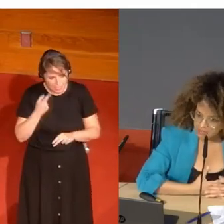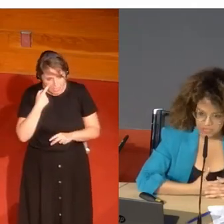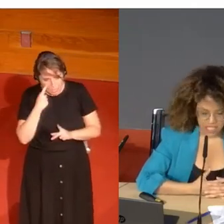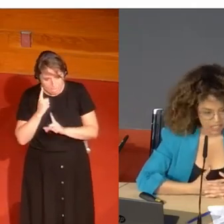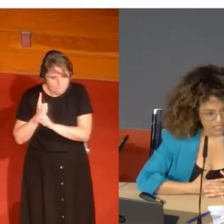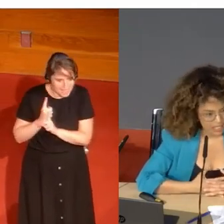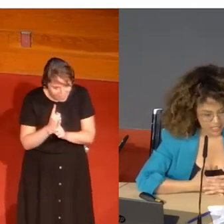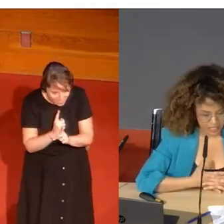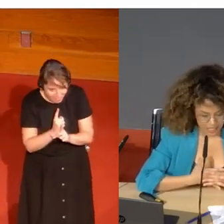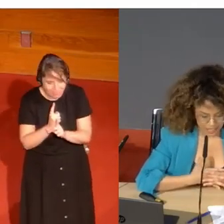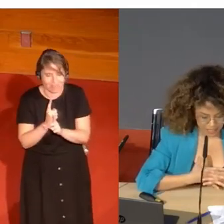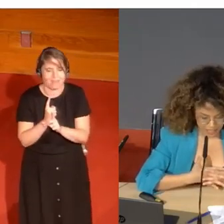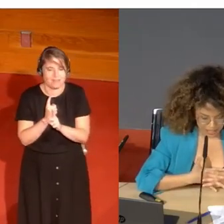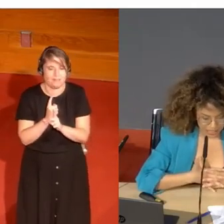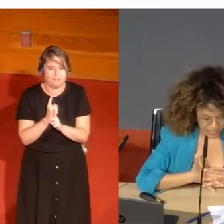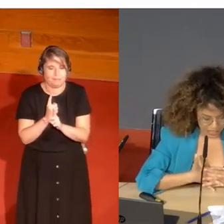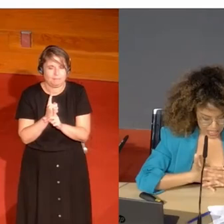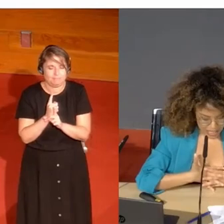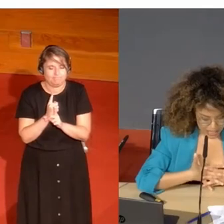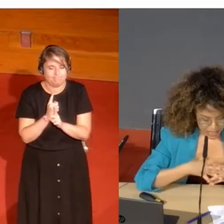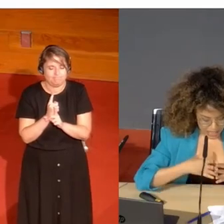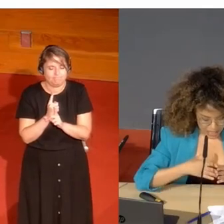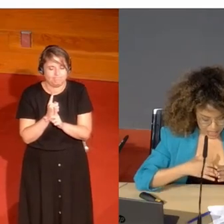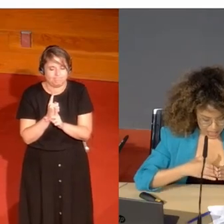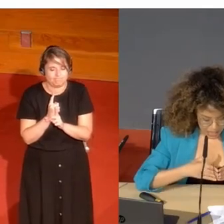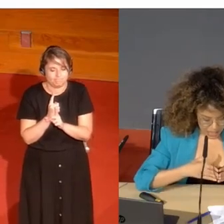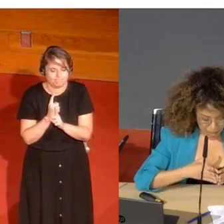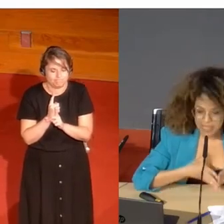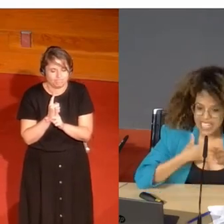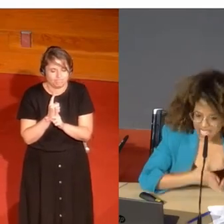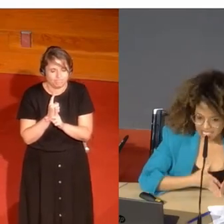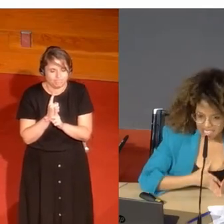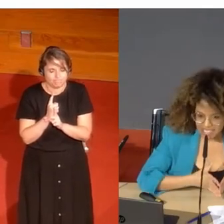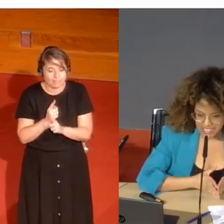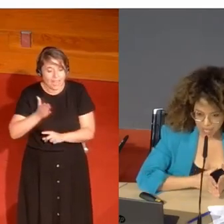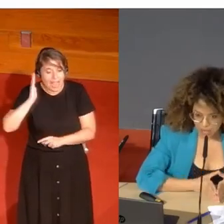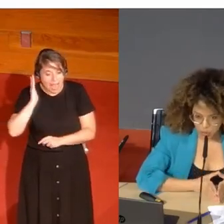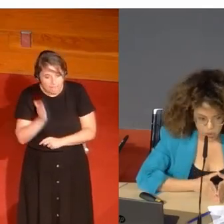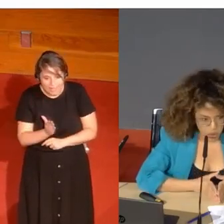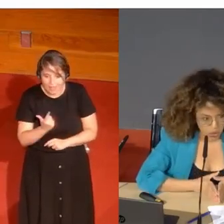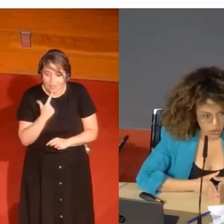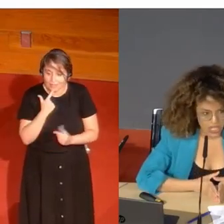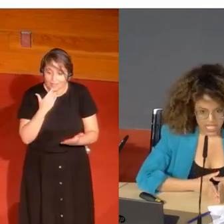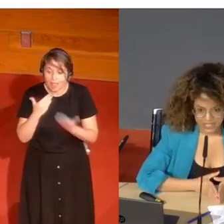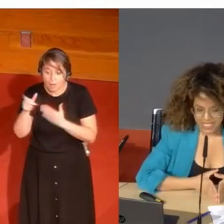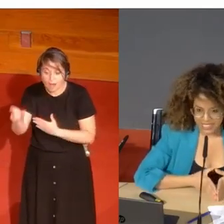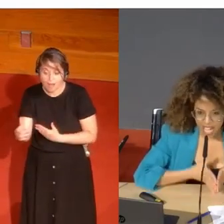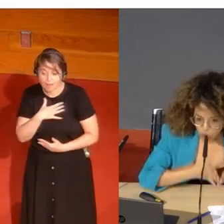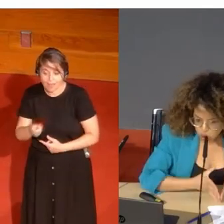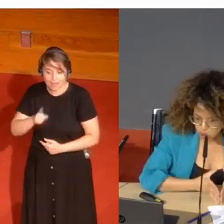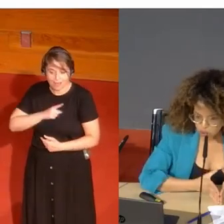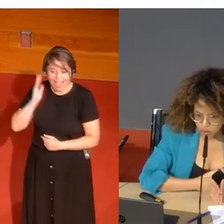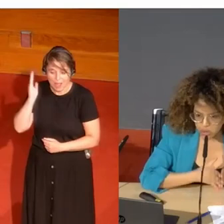vigilancia de de de de de de amenazar a quien quiere hablar con nosotros